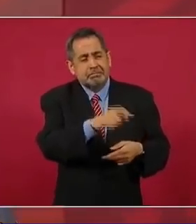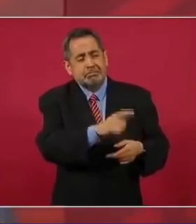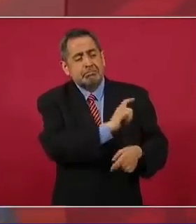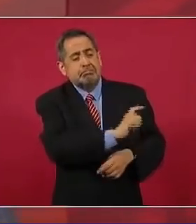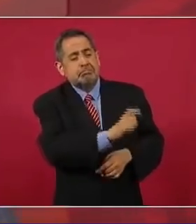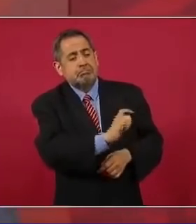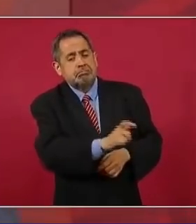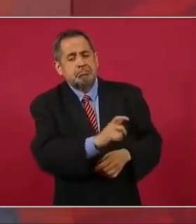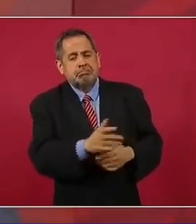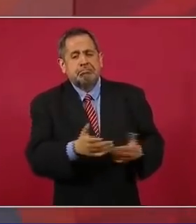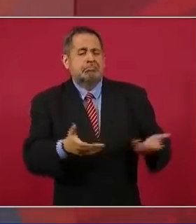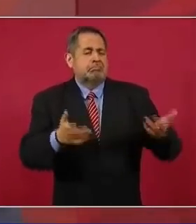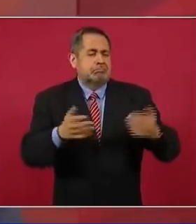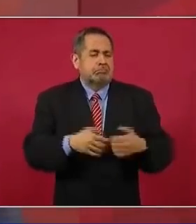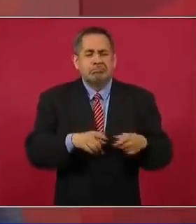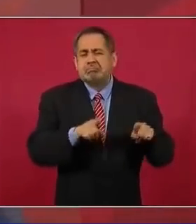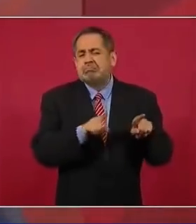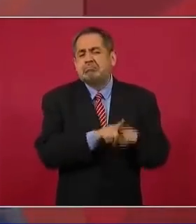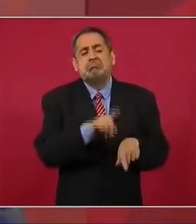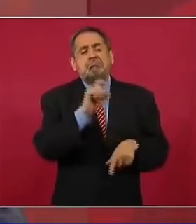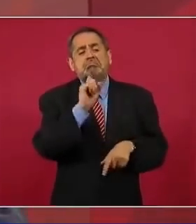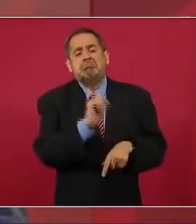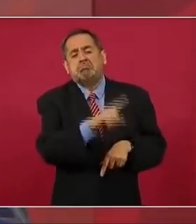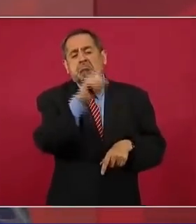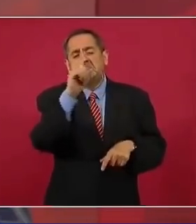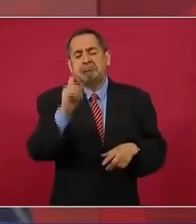Pues es lo mismo.